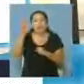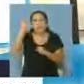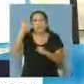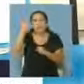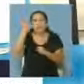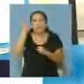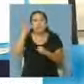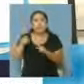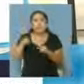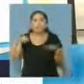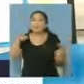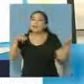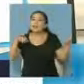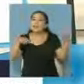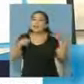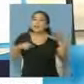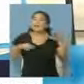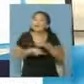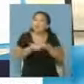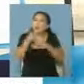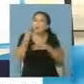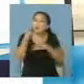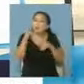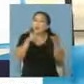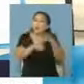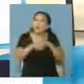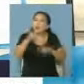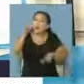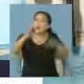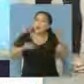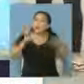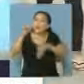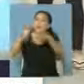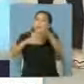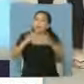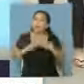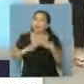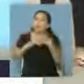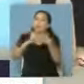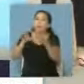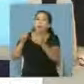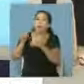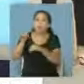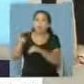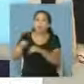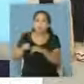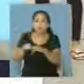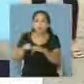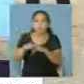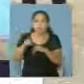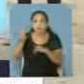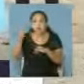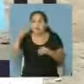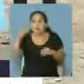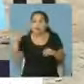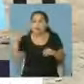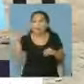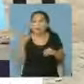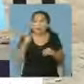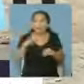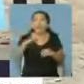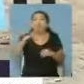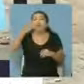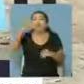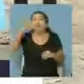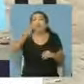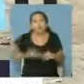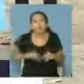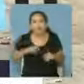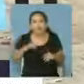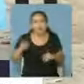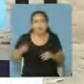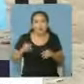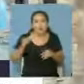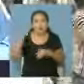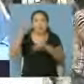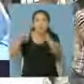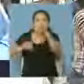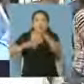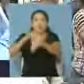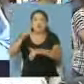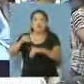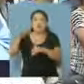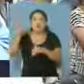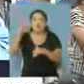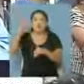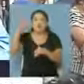saber que traicionaron a la patria y traicionaron a su pueblo quienes votaron a favor del aborto. Somos mayoría los que realmente